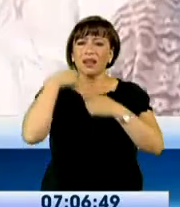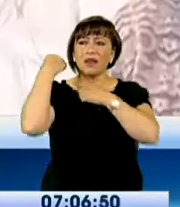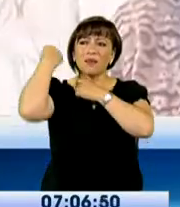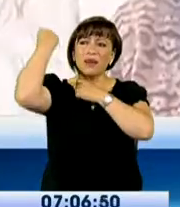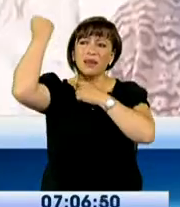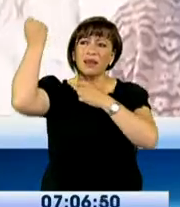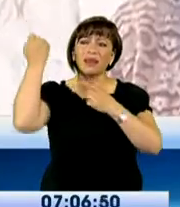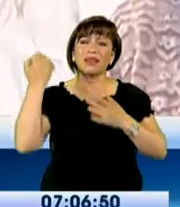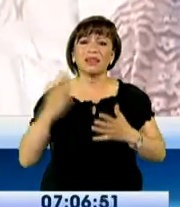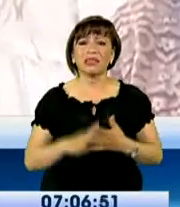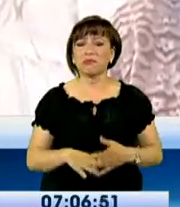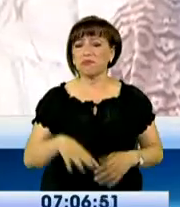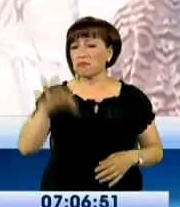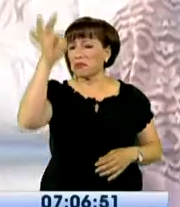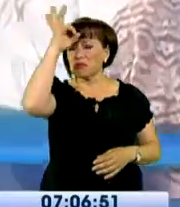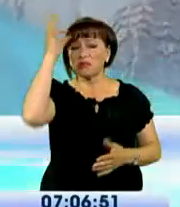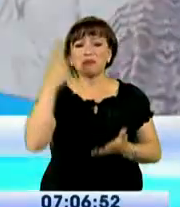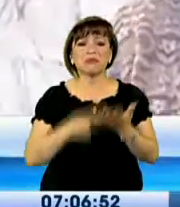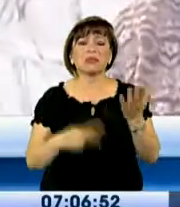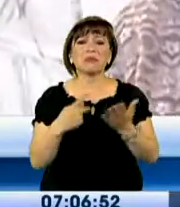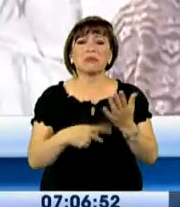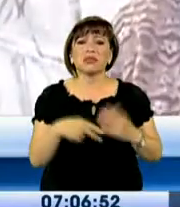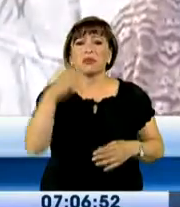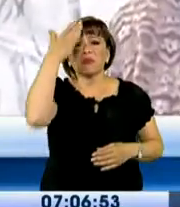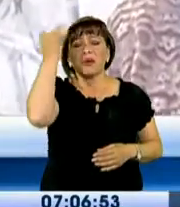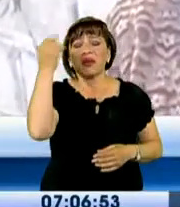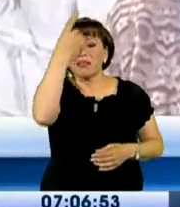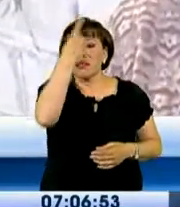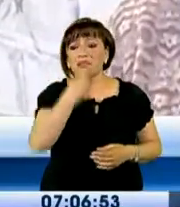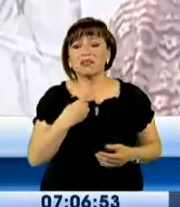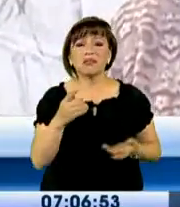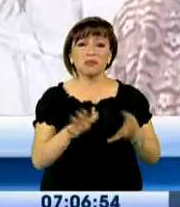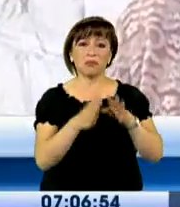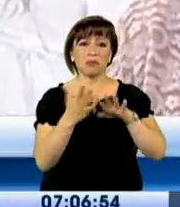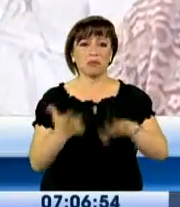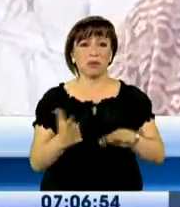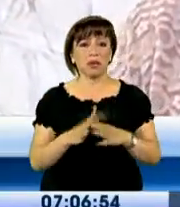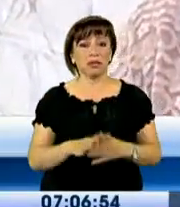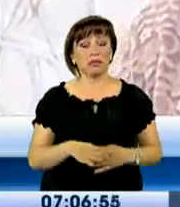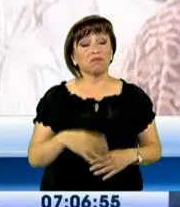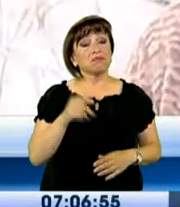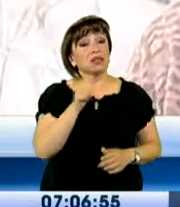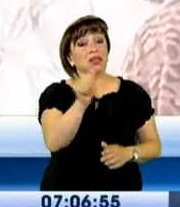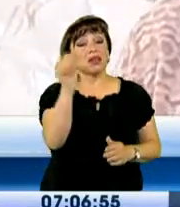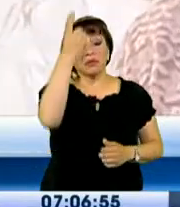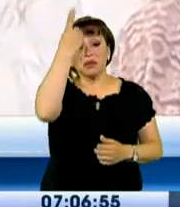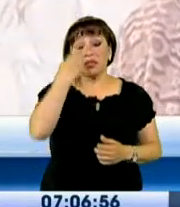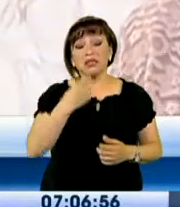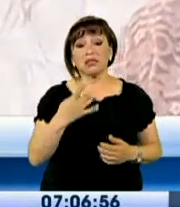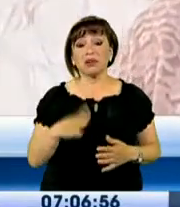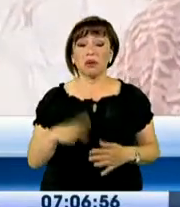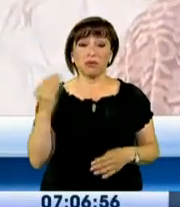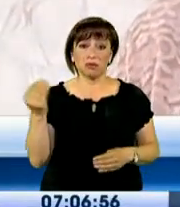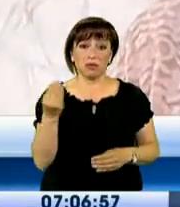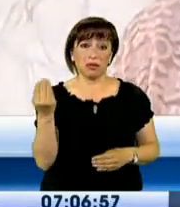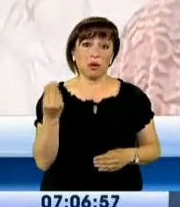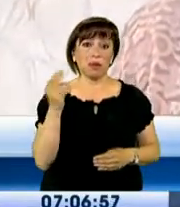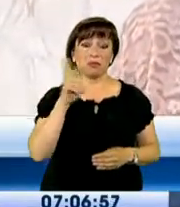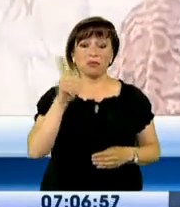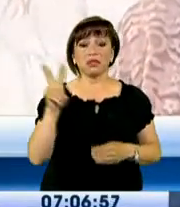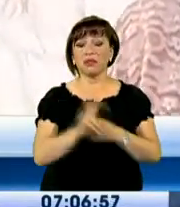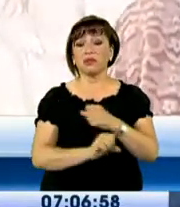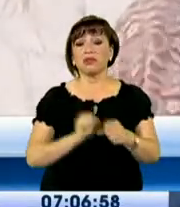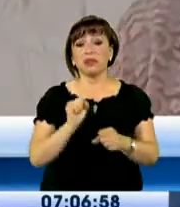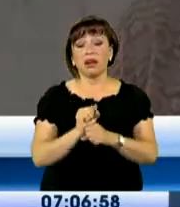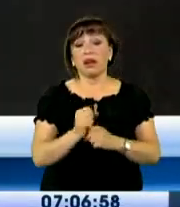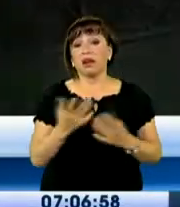se saben los motivos, nosotros no somos nadie para juzgarles a nadie, cada quien toma su decisión, la chica ha sido una mayor de edad, no ha sido tampoco